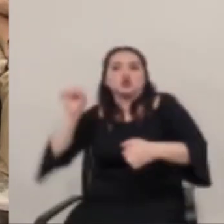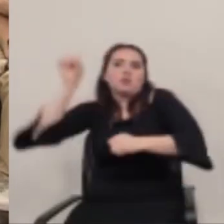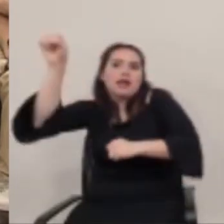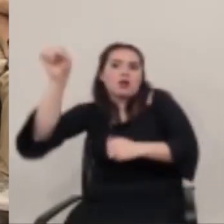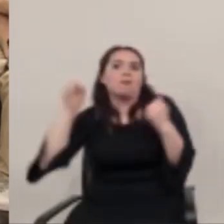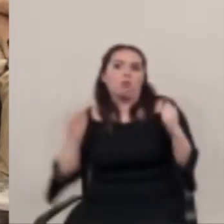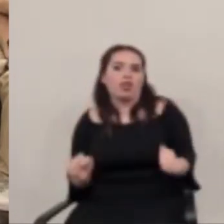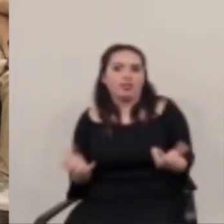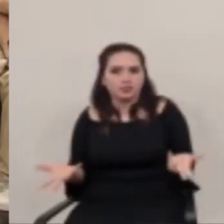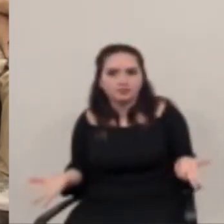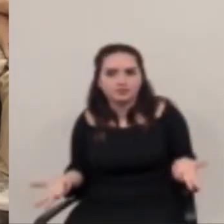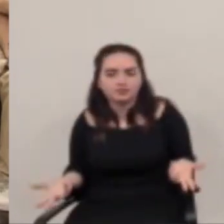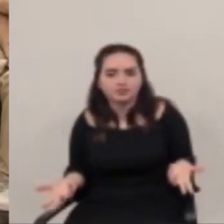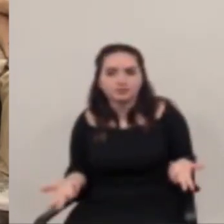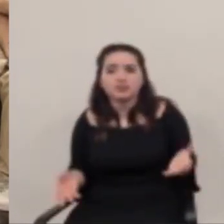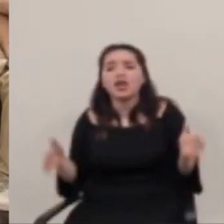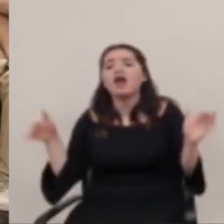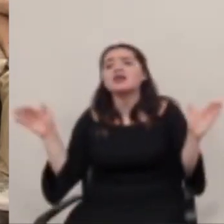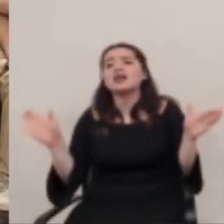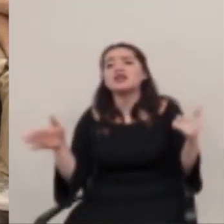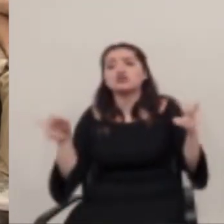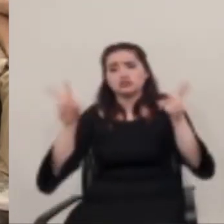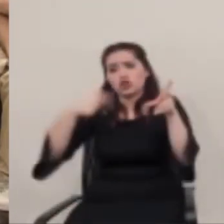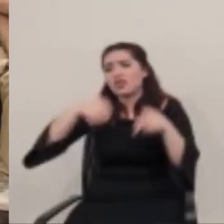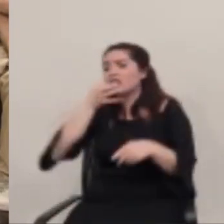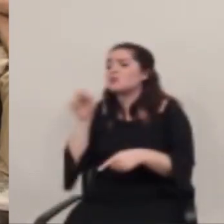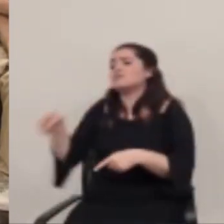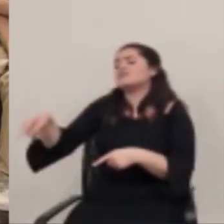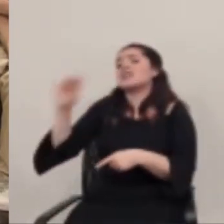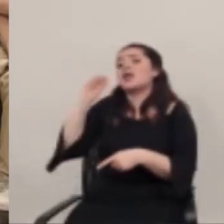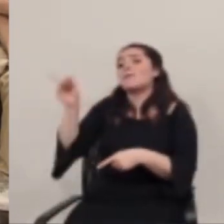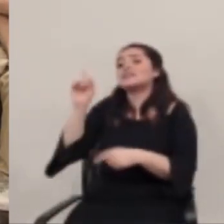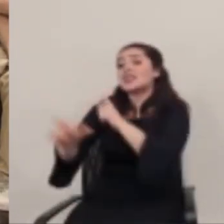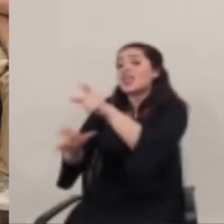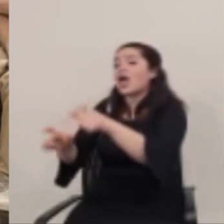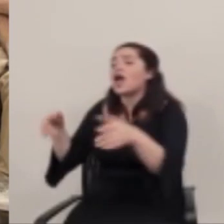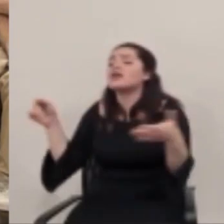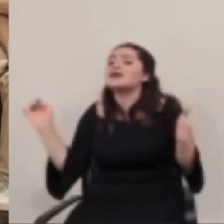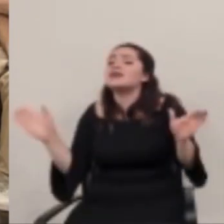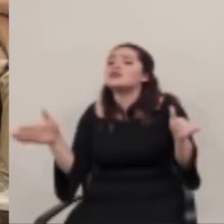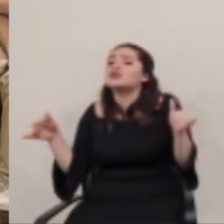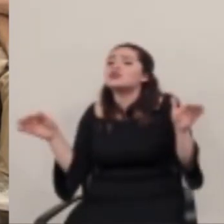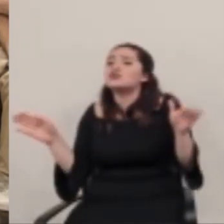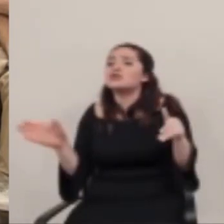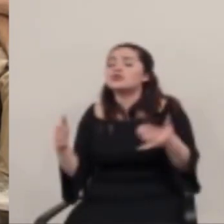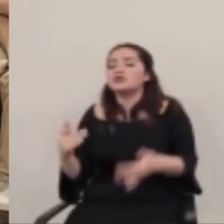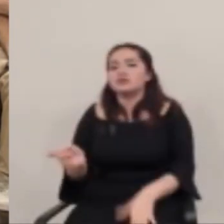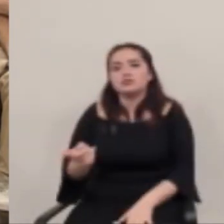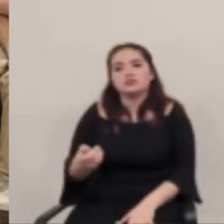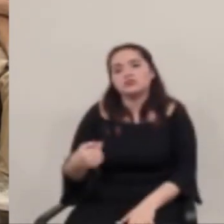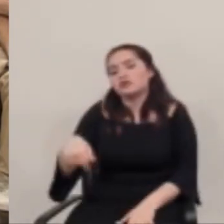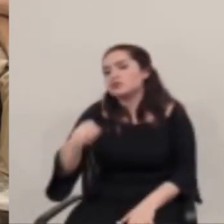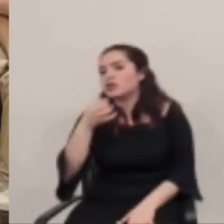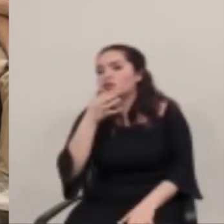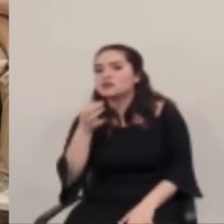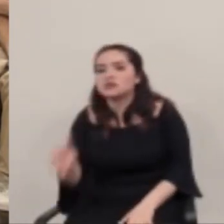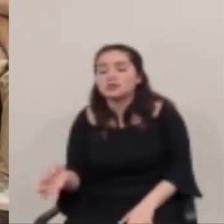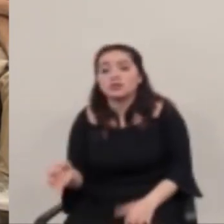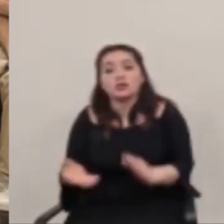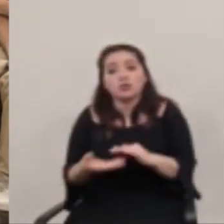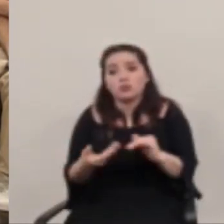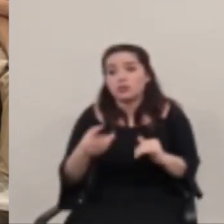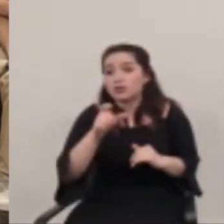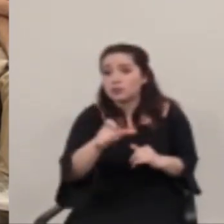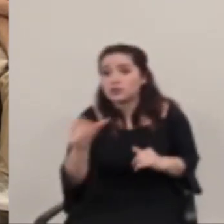pueden. Y si son angelitos, les restamos cualquier capacidad de, no sé, disculpando la expresión,